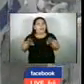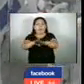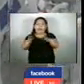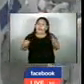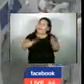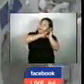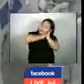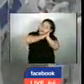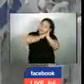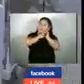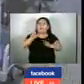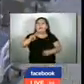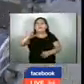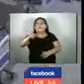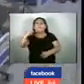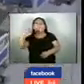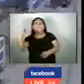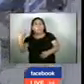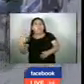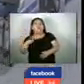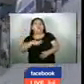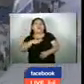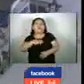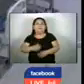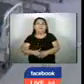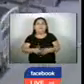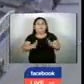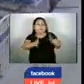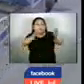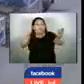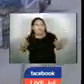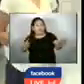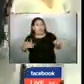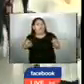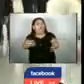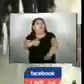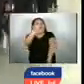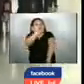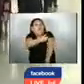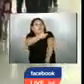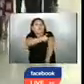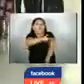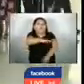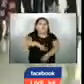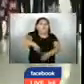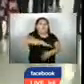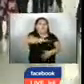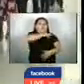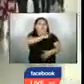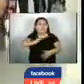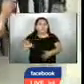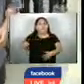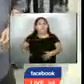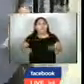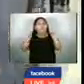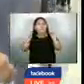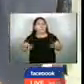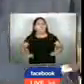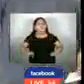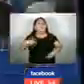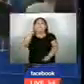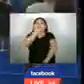poder atender a la población ante el COVID-19. El megacentro y todos los puntos de vacunación, en su momento llegamos a tener esa capacidad de